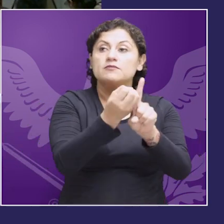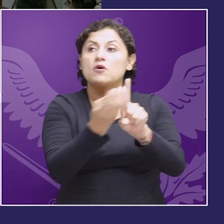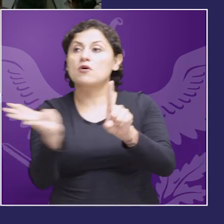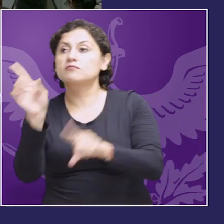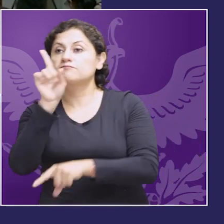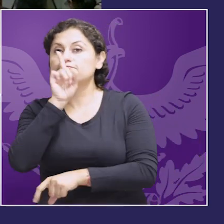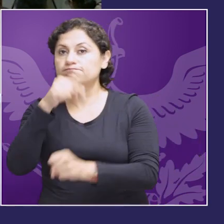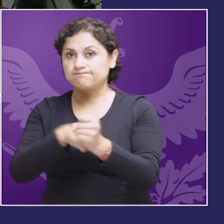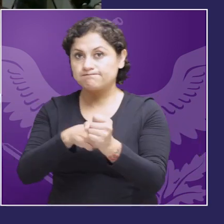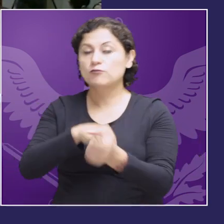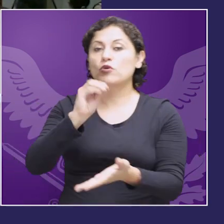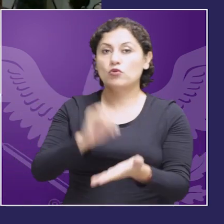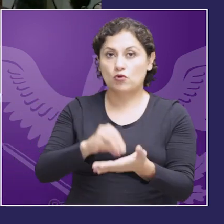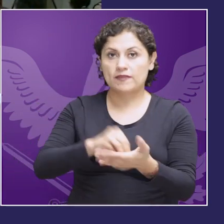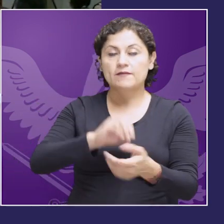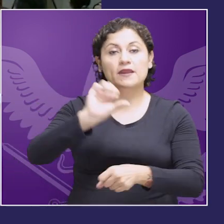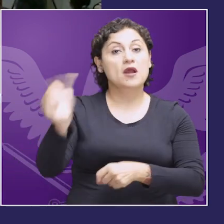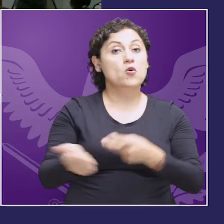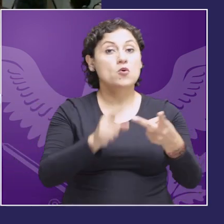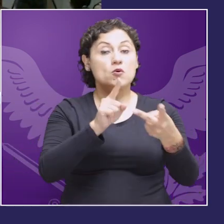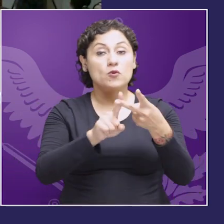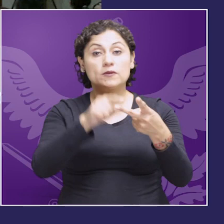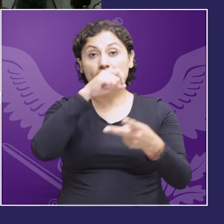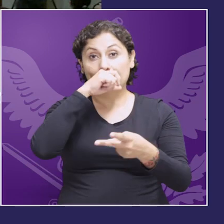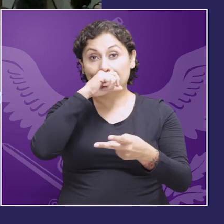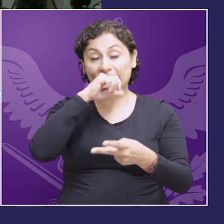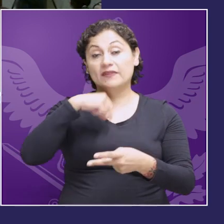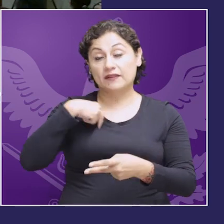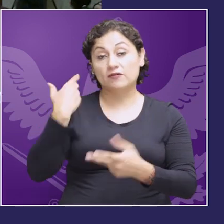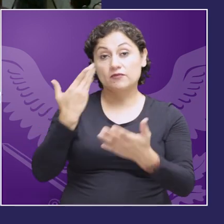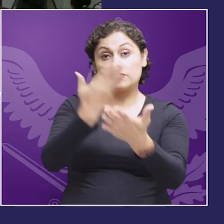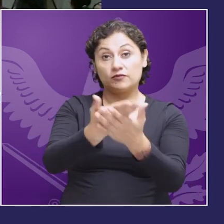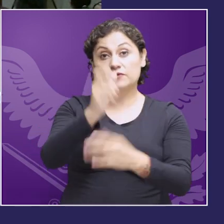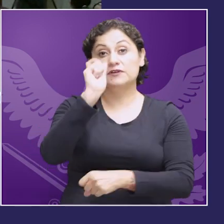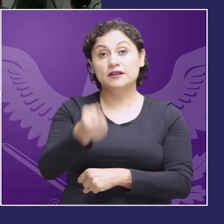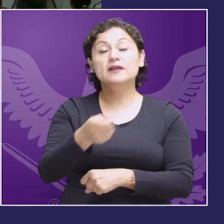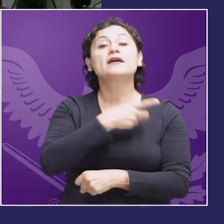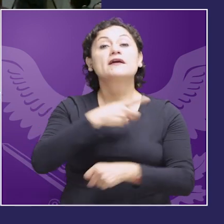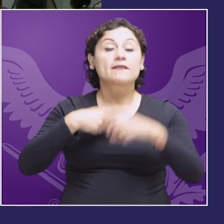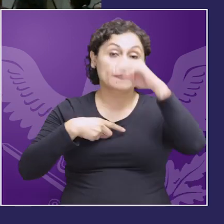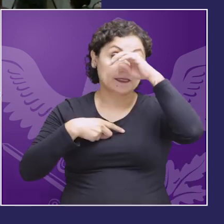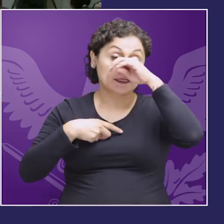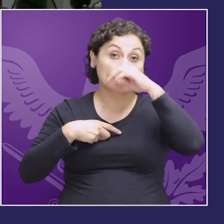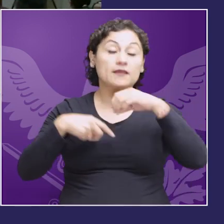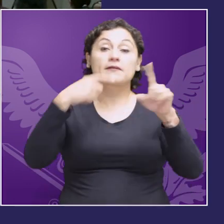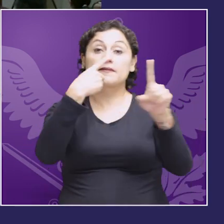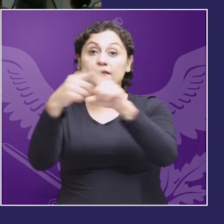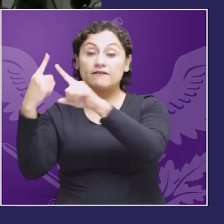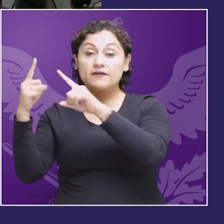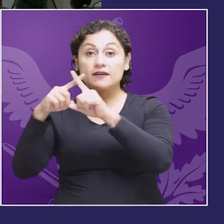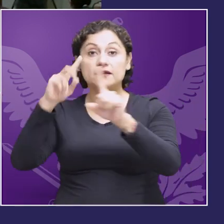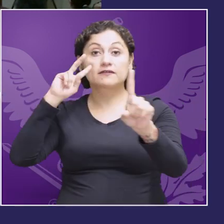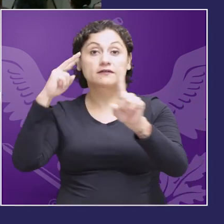diferencia. Así, hablar de sobrevivientes de feminicidio implica hablar también de una gran cifra